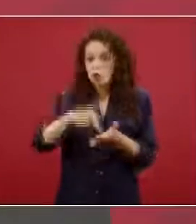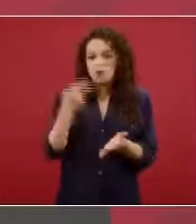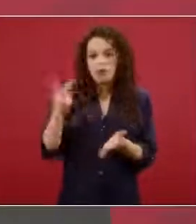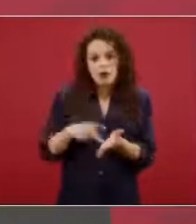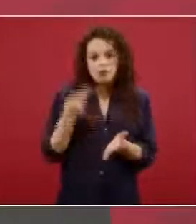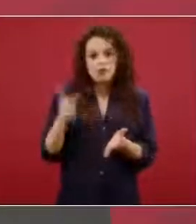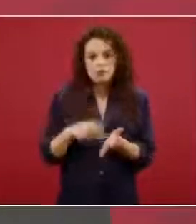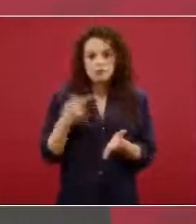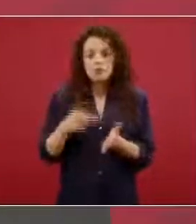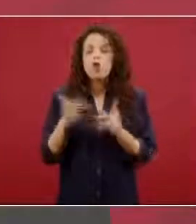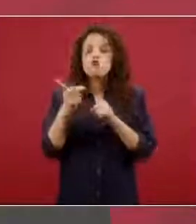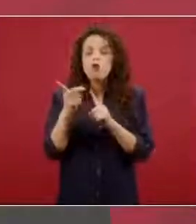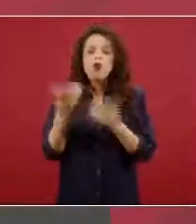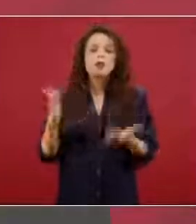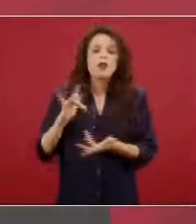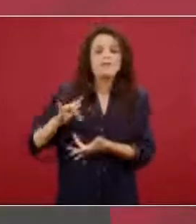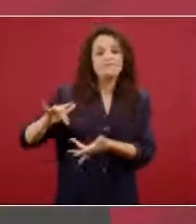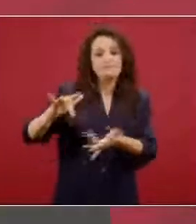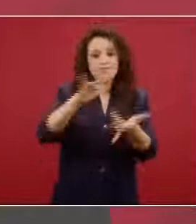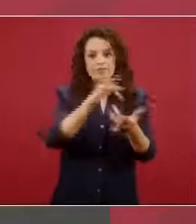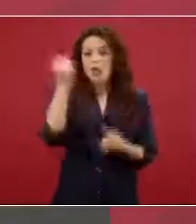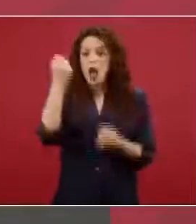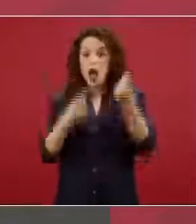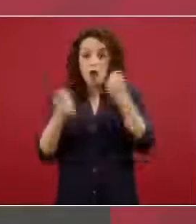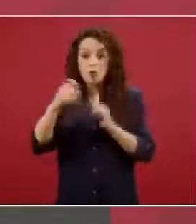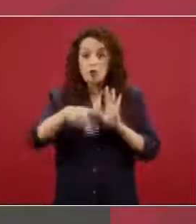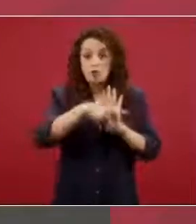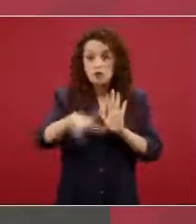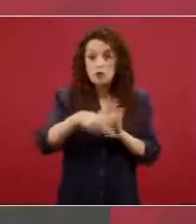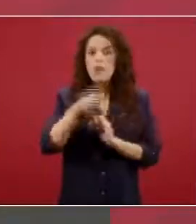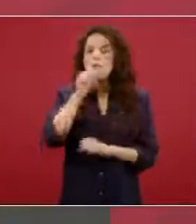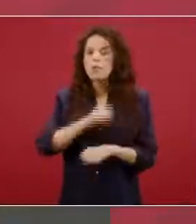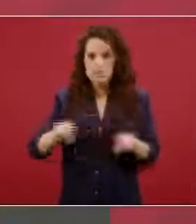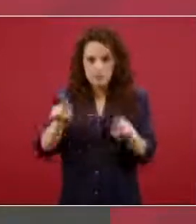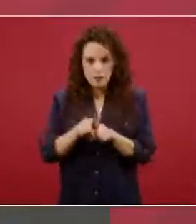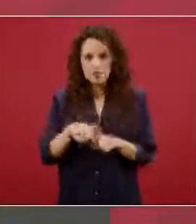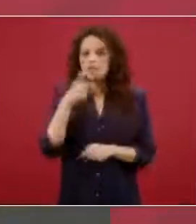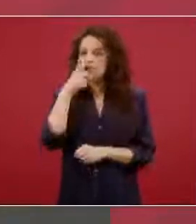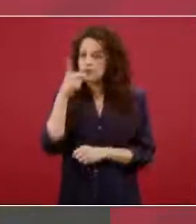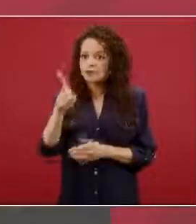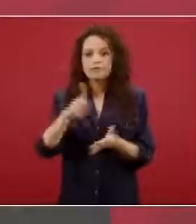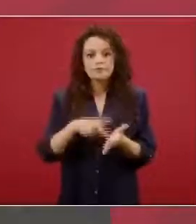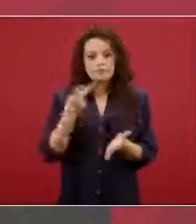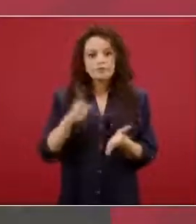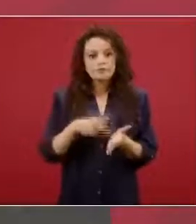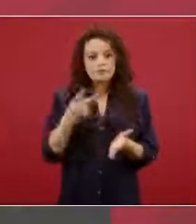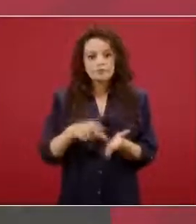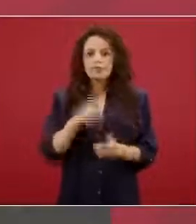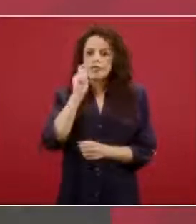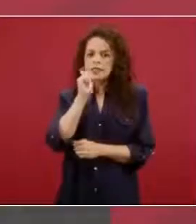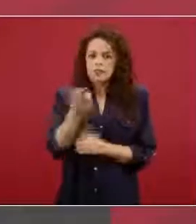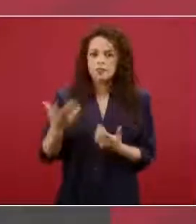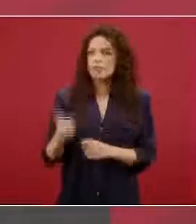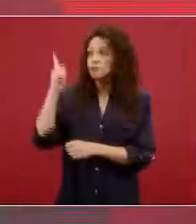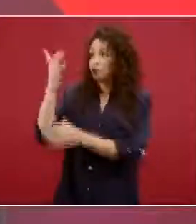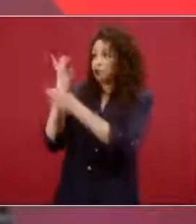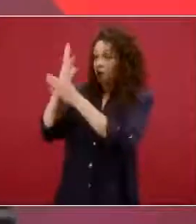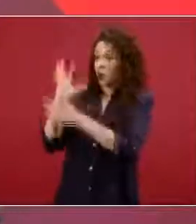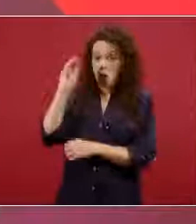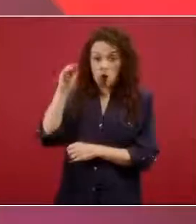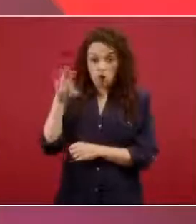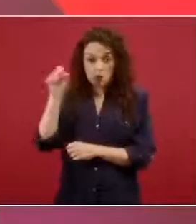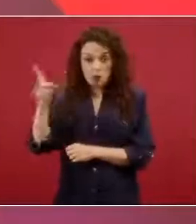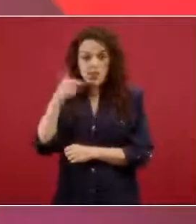repiten en las redes sociales, algunos medios de comunicación que también los repiten, está esta idea de que la Organización Mundial de la Salud